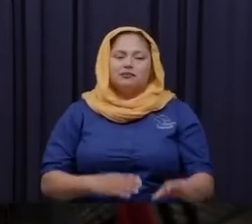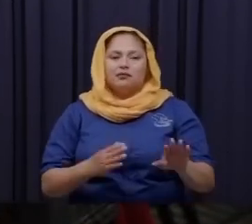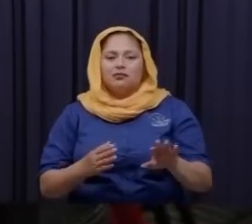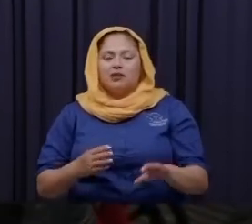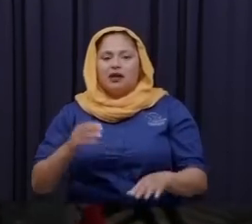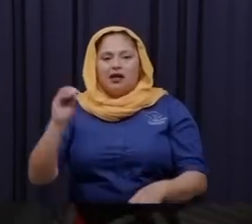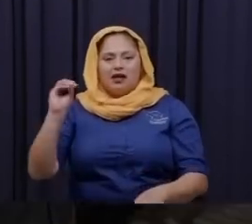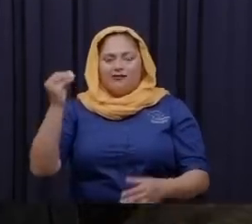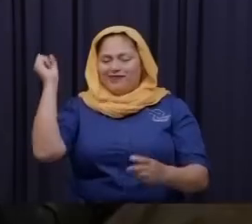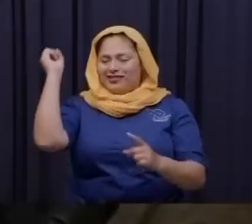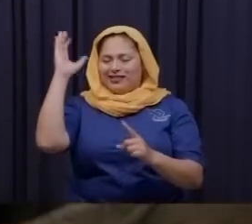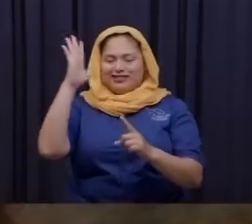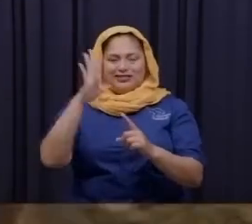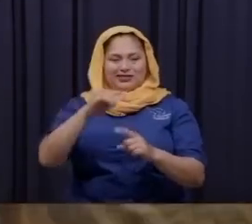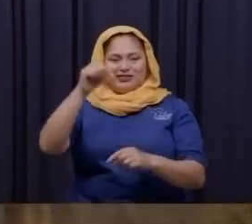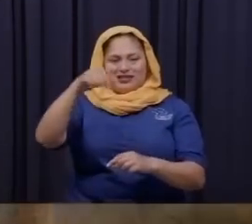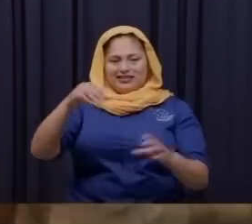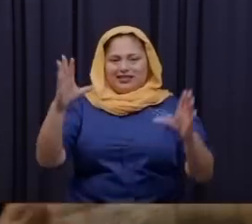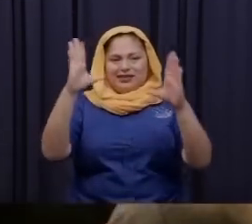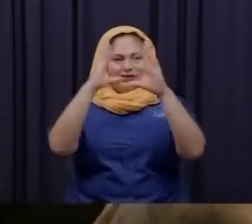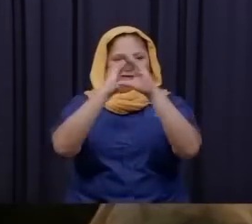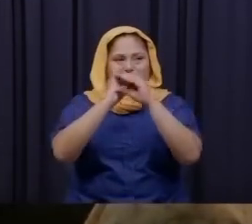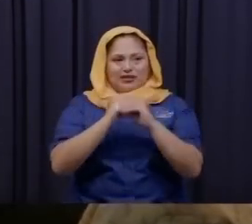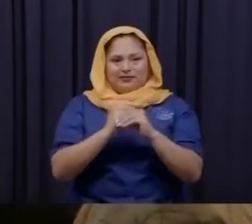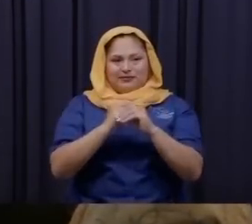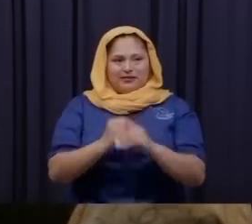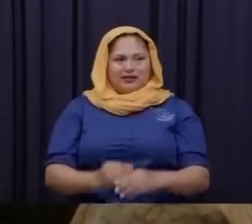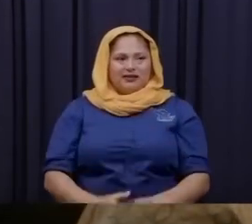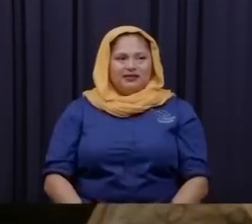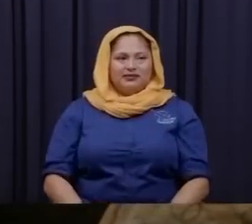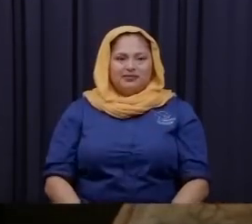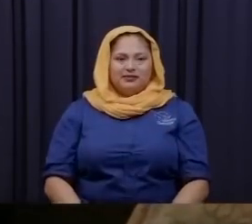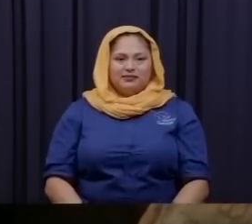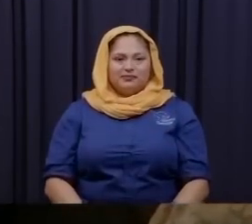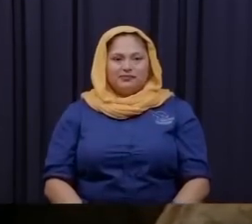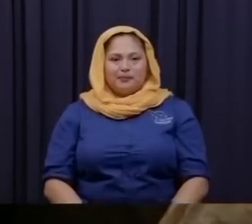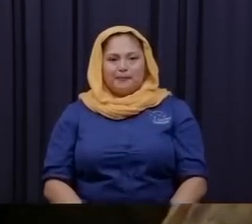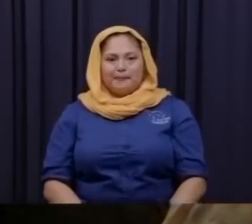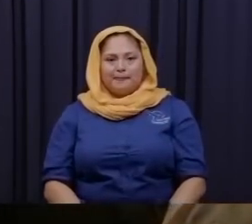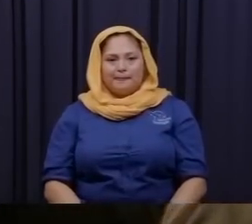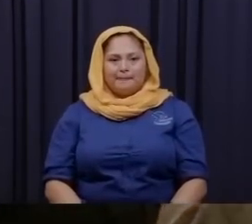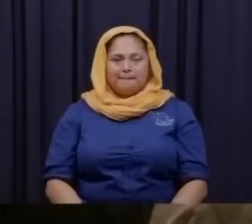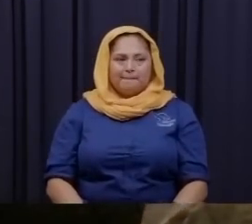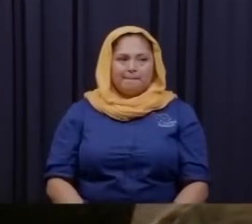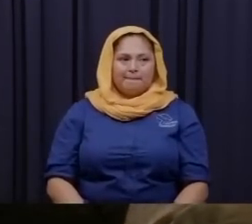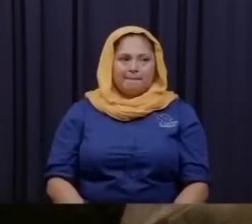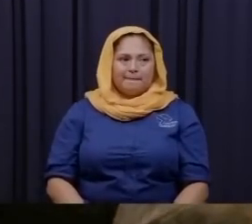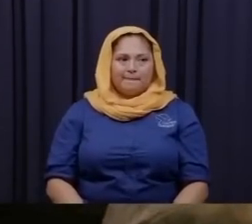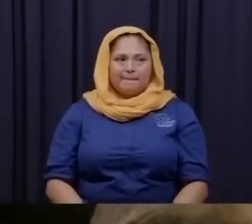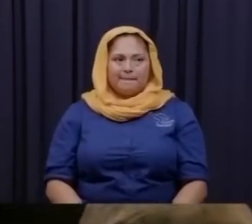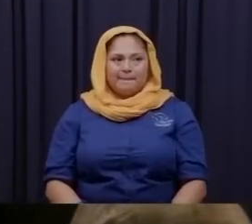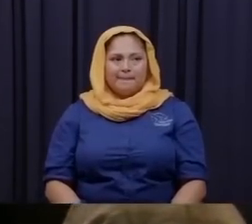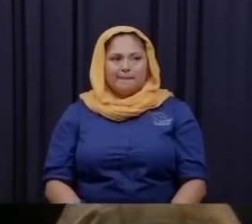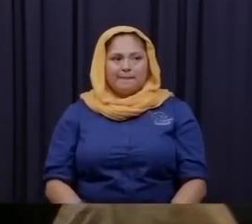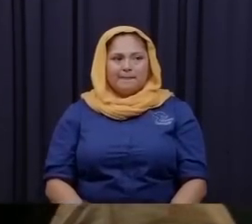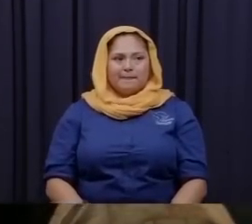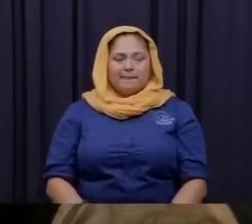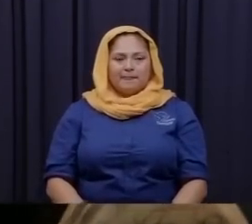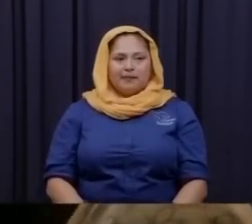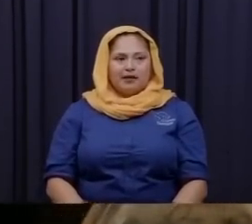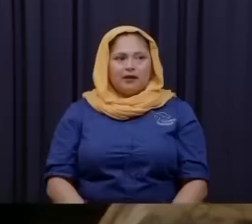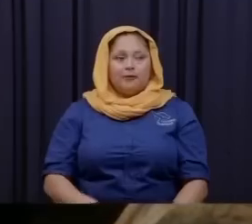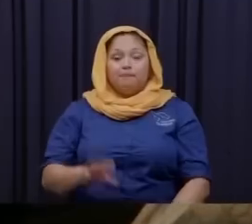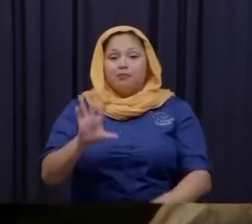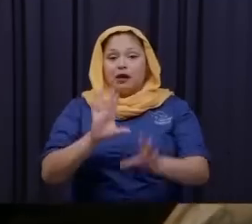Qué bendición esta noche. Gloria sobre mí. ¿Será que alguien